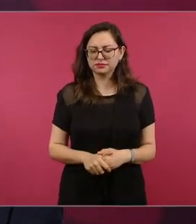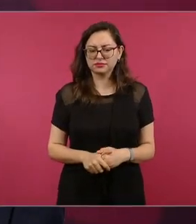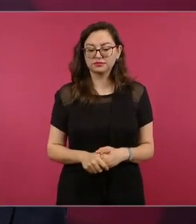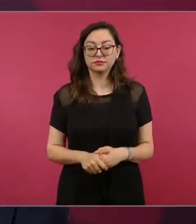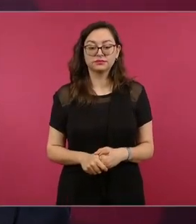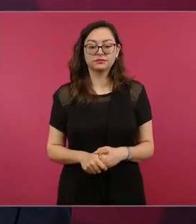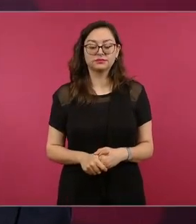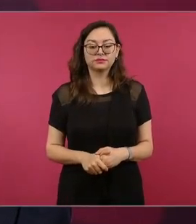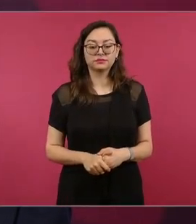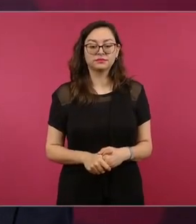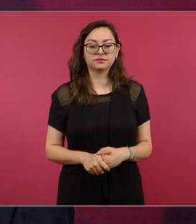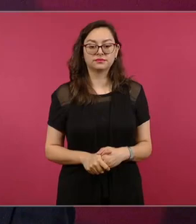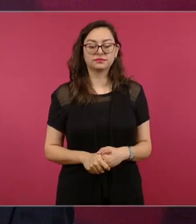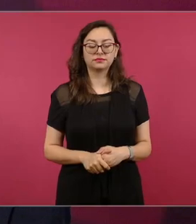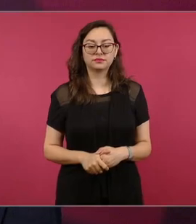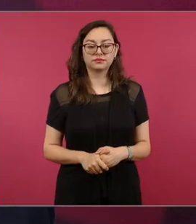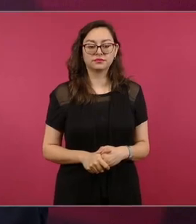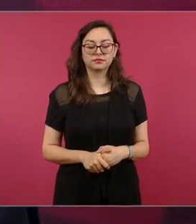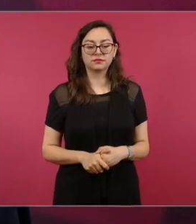tienen